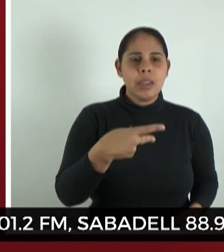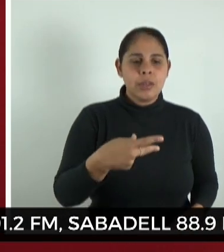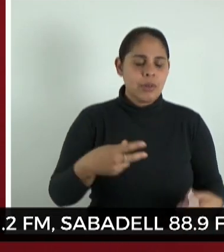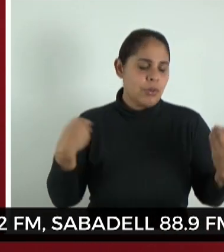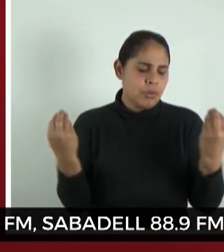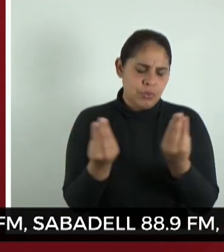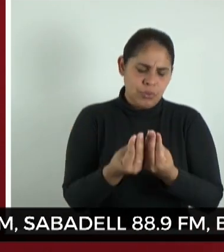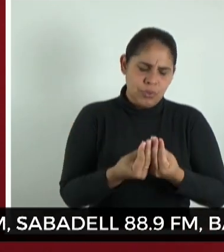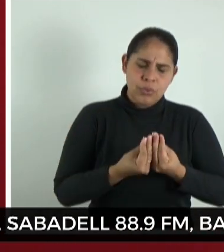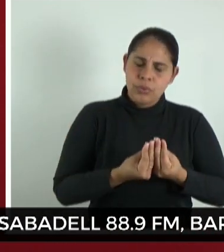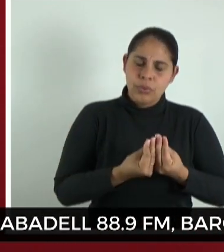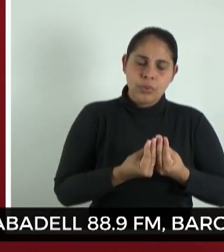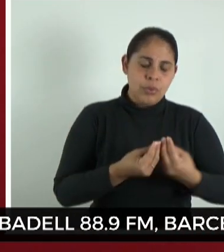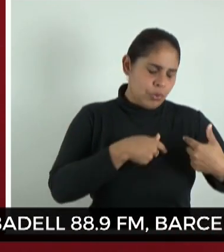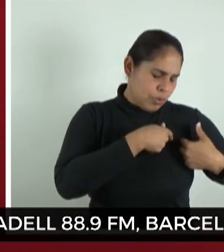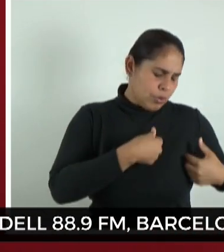corazón.